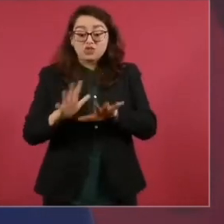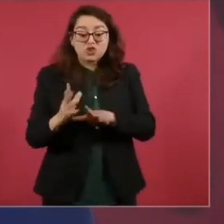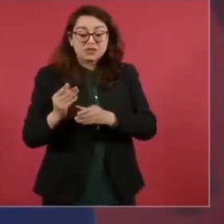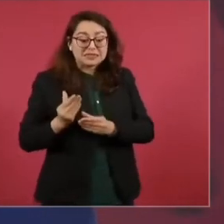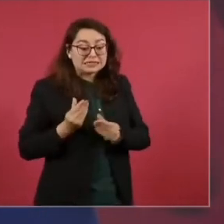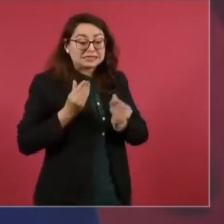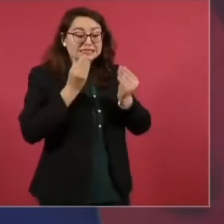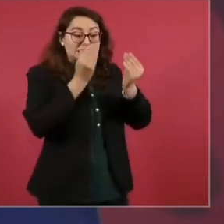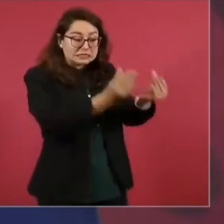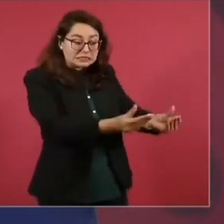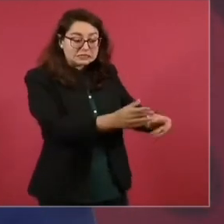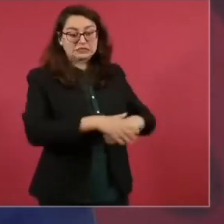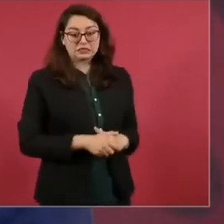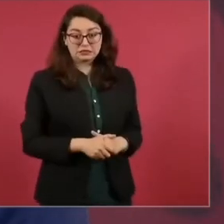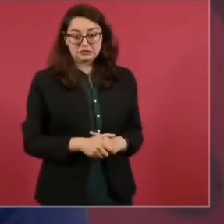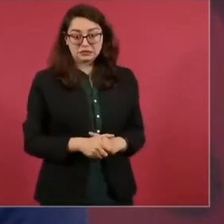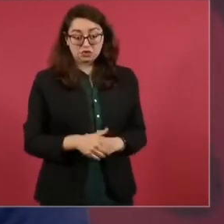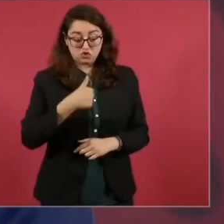sepan que estoy